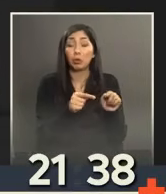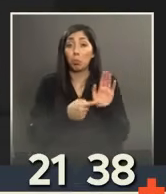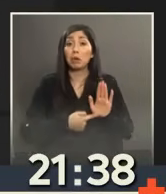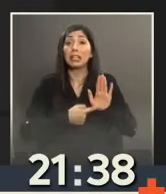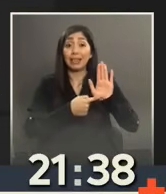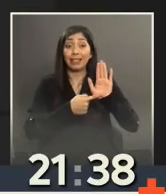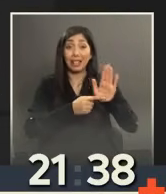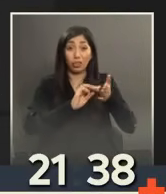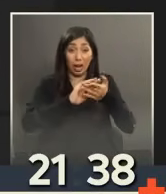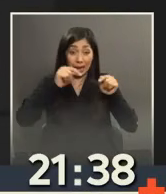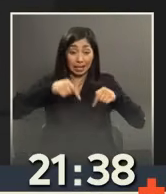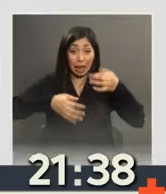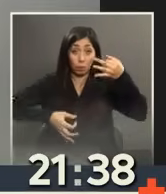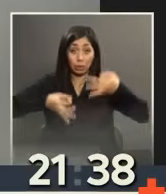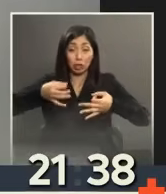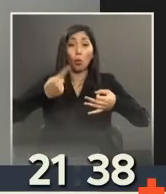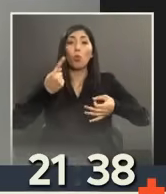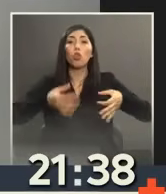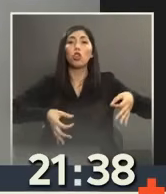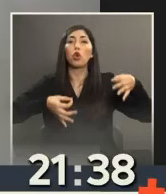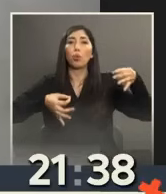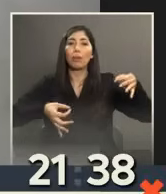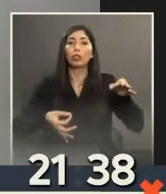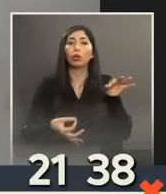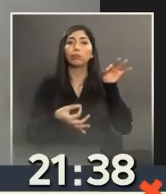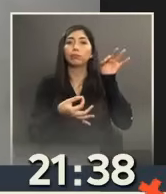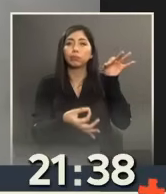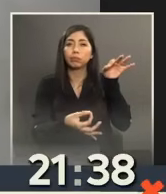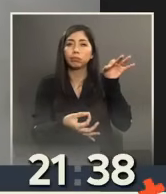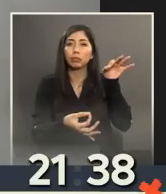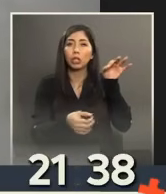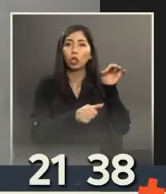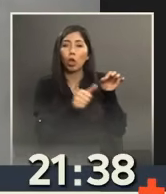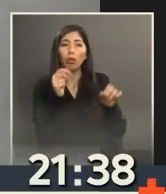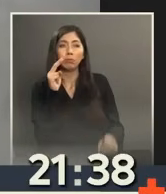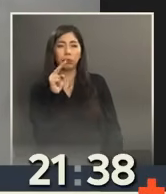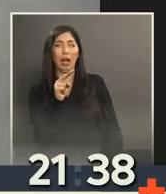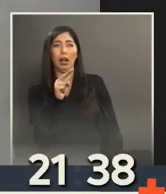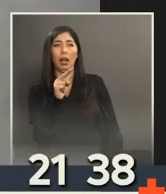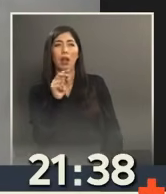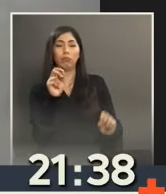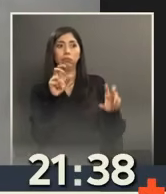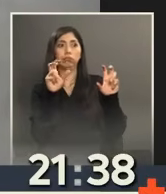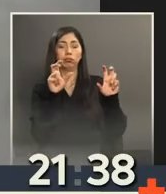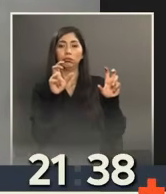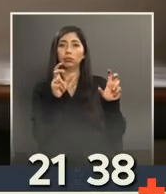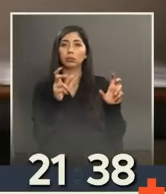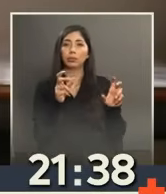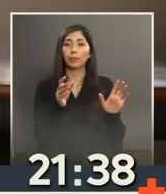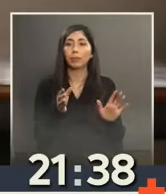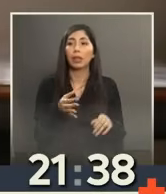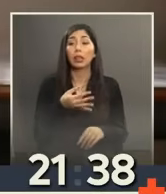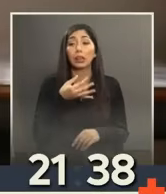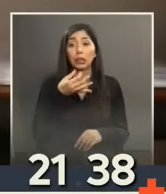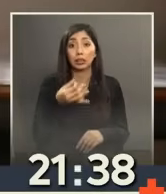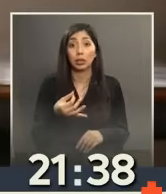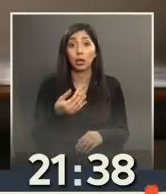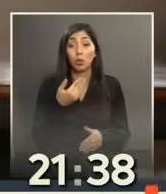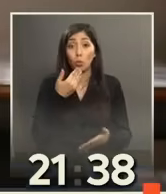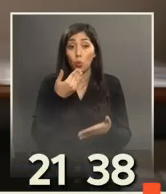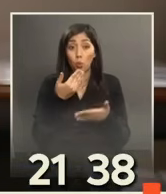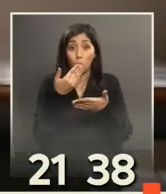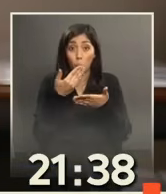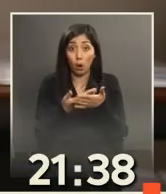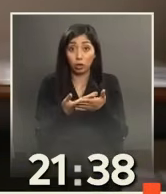audiencia pública un documento que encendió las alarmas de la fiscalía. Hechas las diligencias, corroborado que la